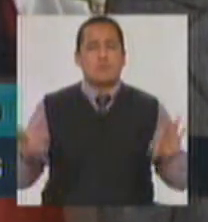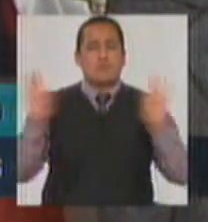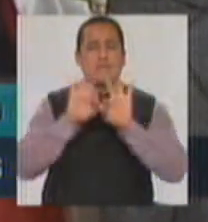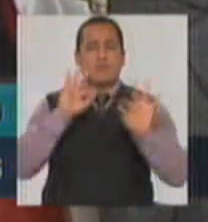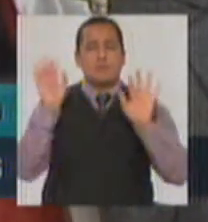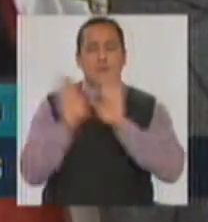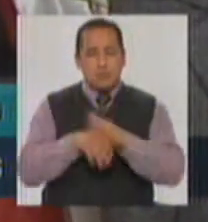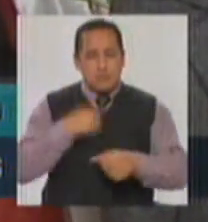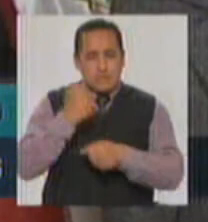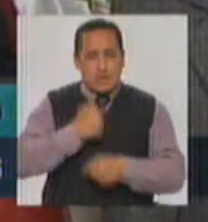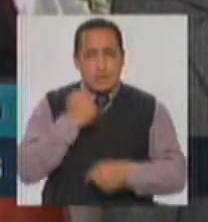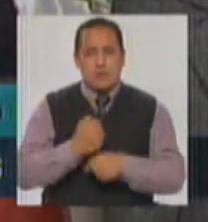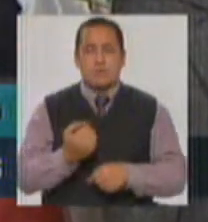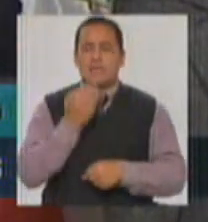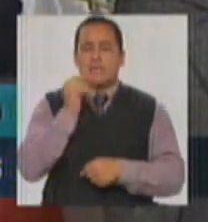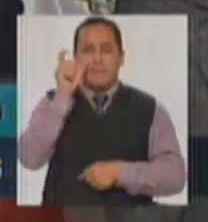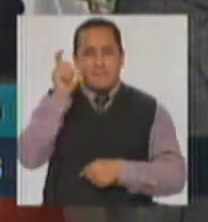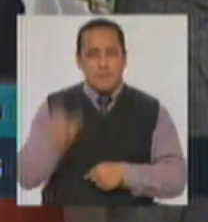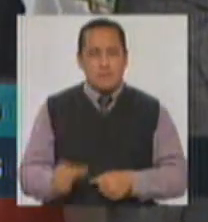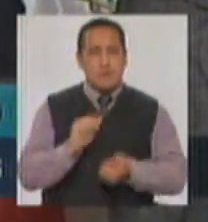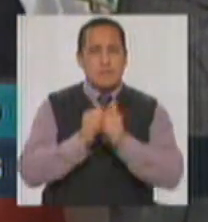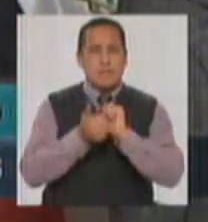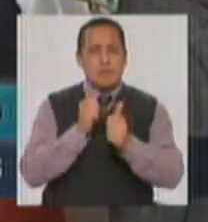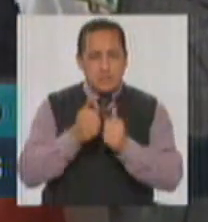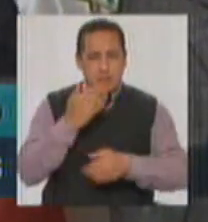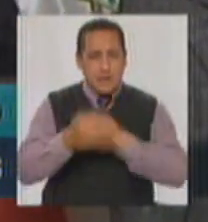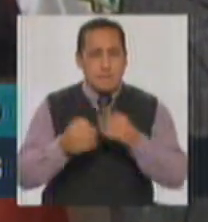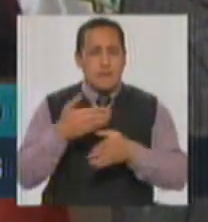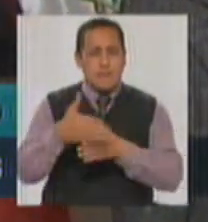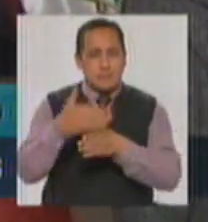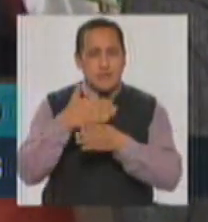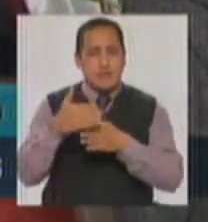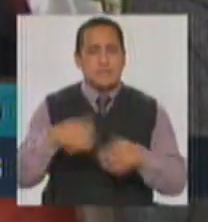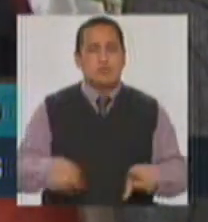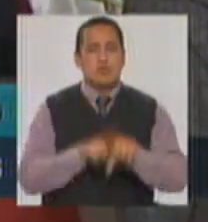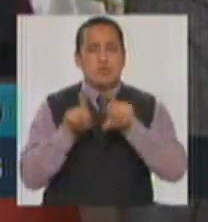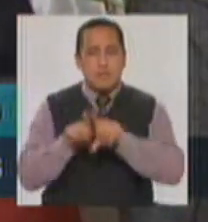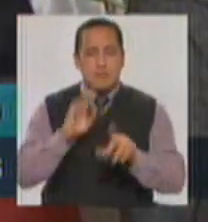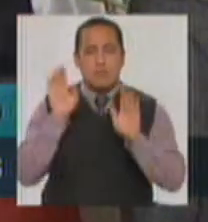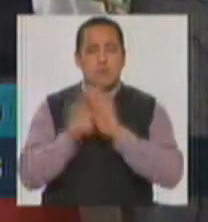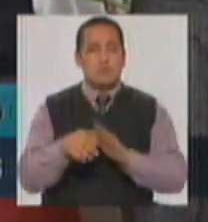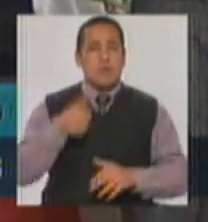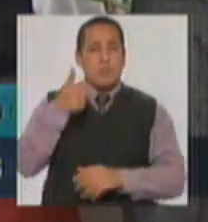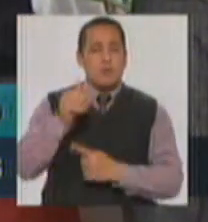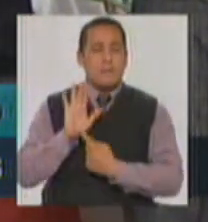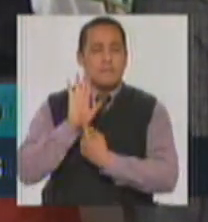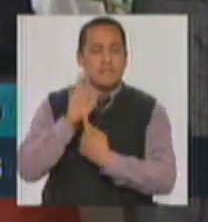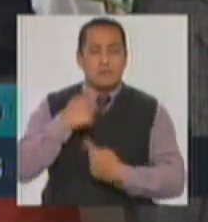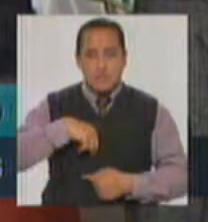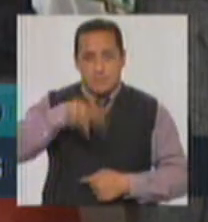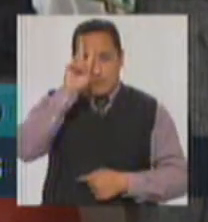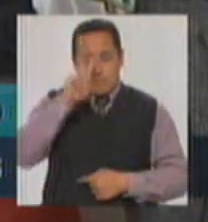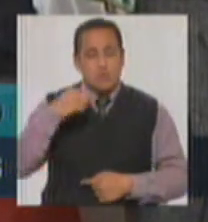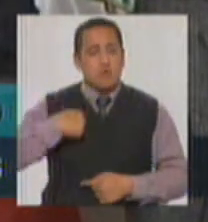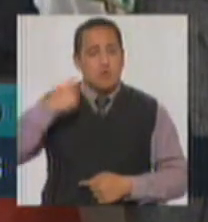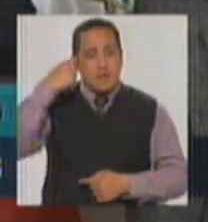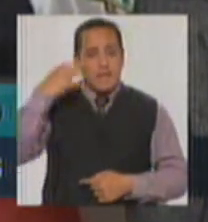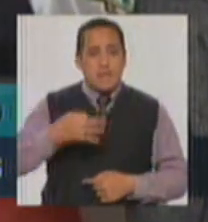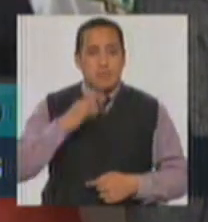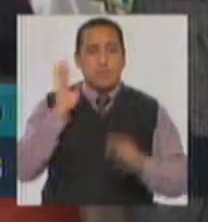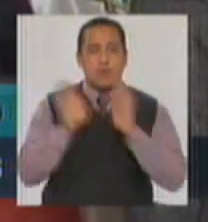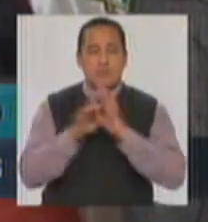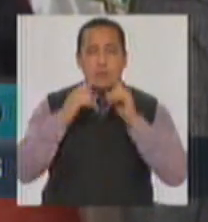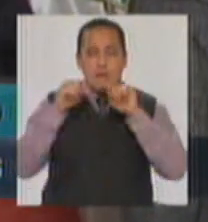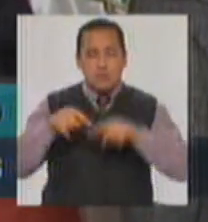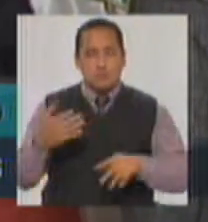el desempeño de nuestros atletas que van a participar, obviamente, sino también una buena presentación del país. Creemos que